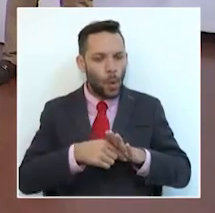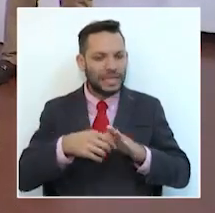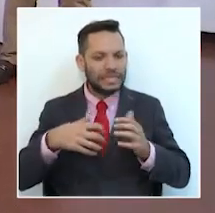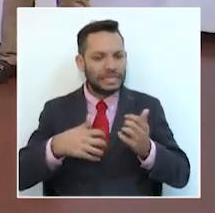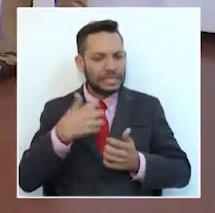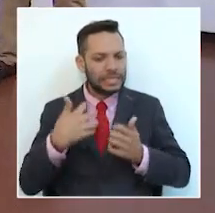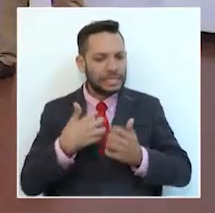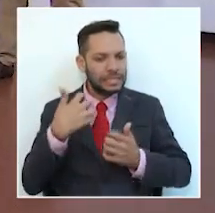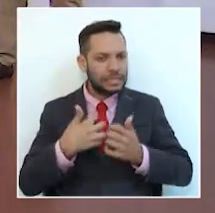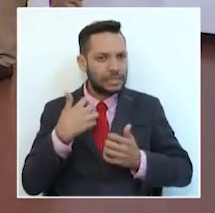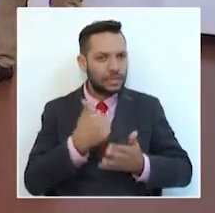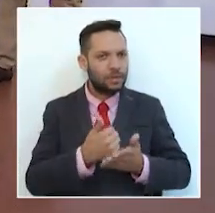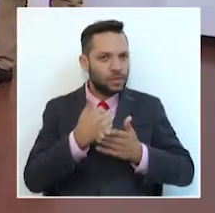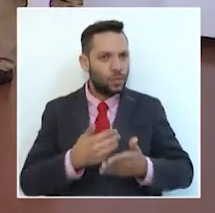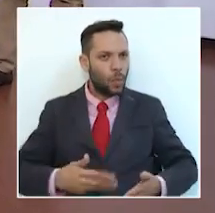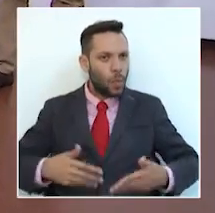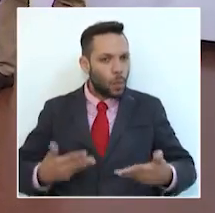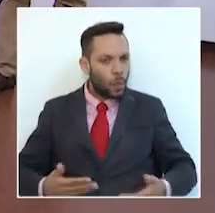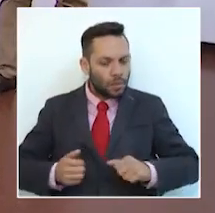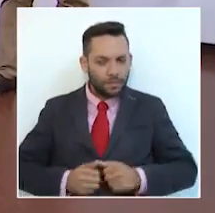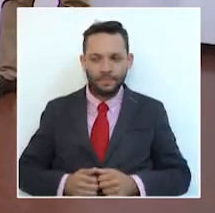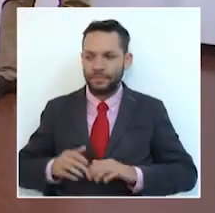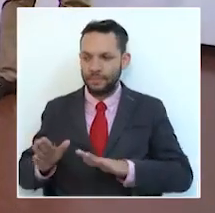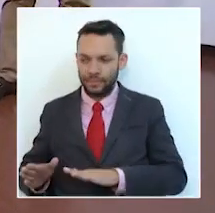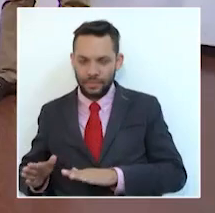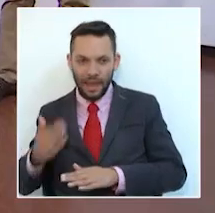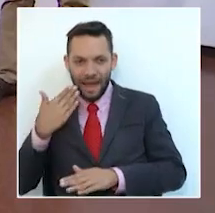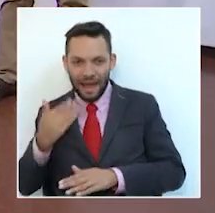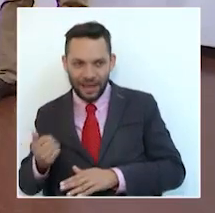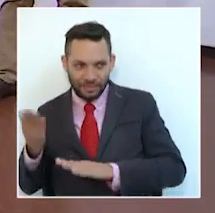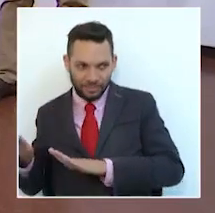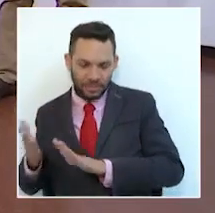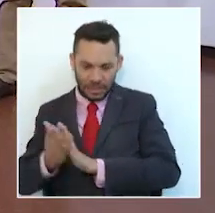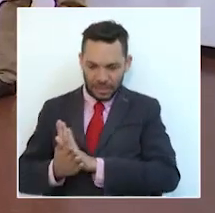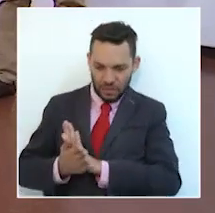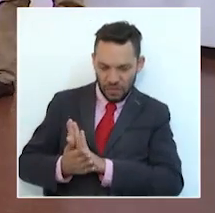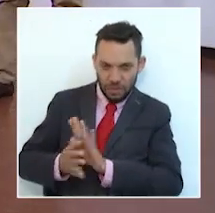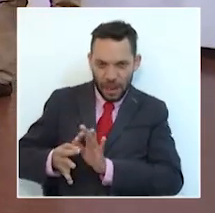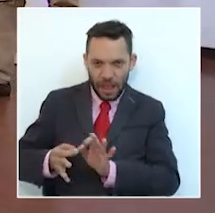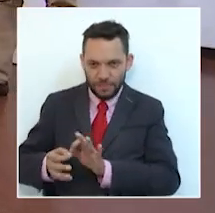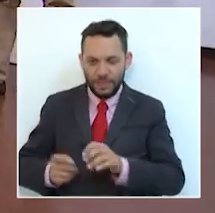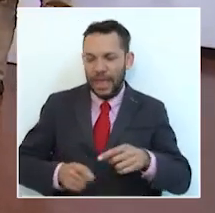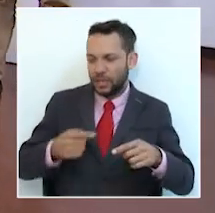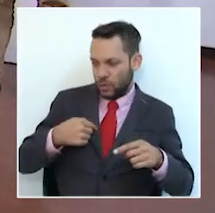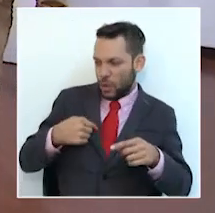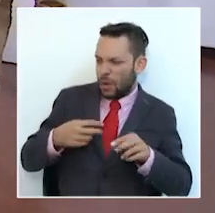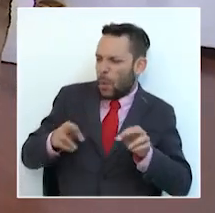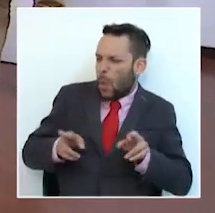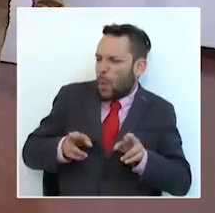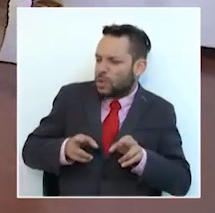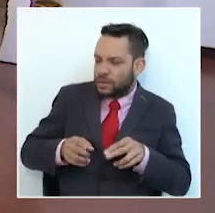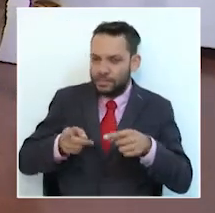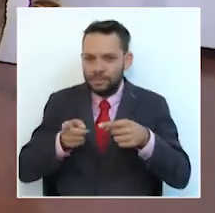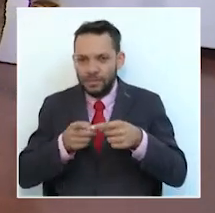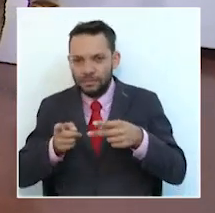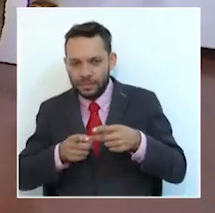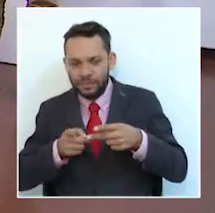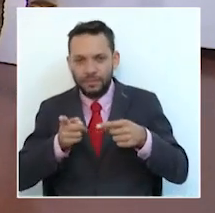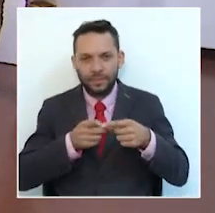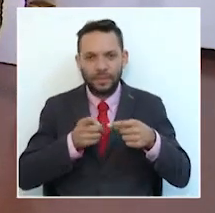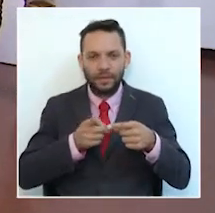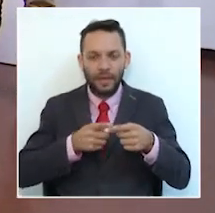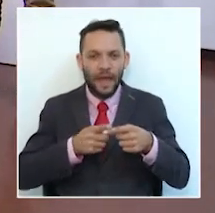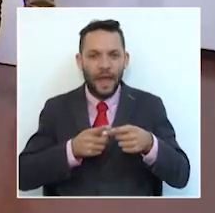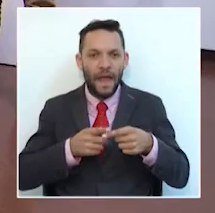la doctora lourdes luego lo explicará con más detalle pero sólo ha ido hay dos mecanismos y muy importantes uno es un mecanismo de tipo